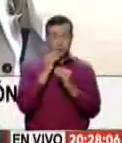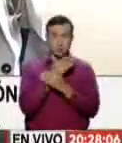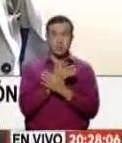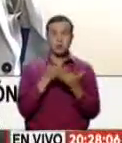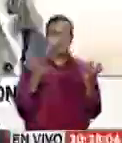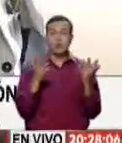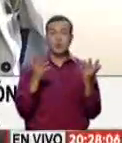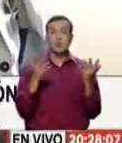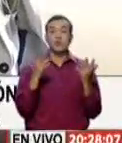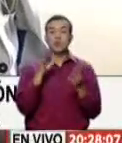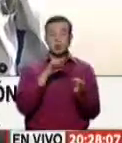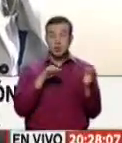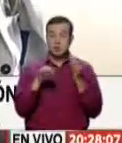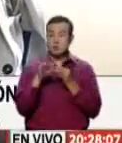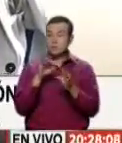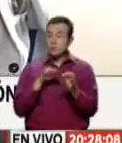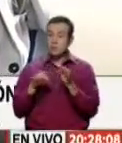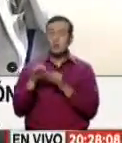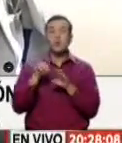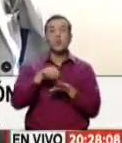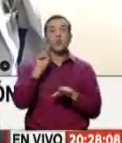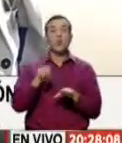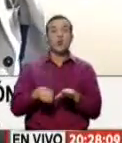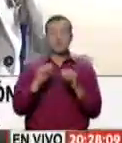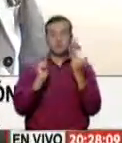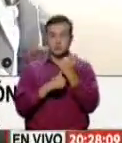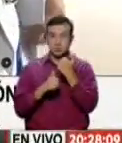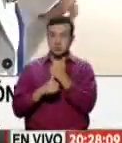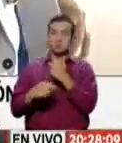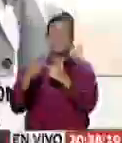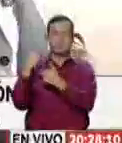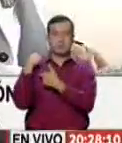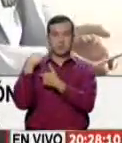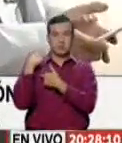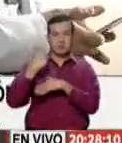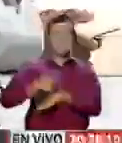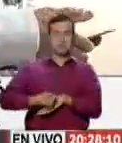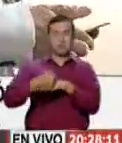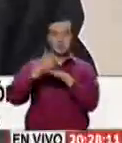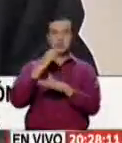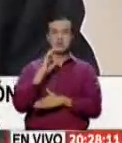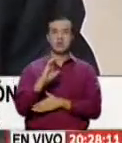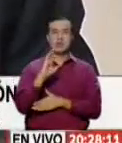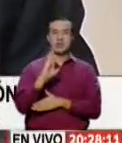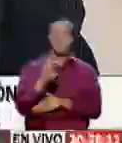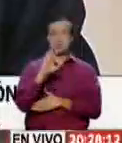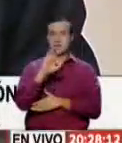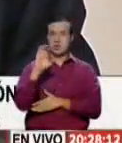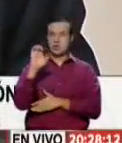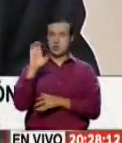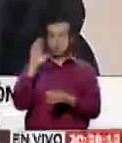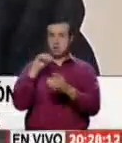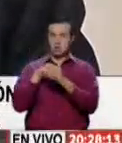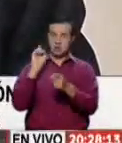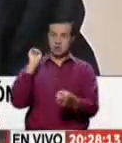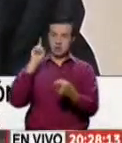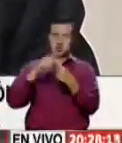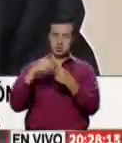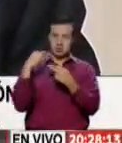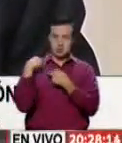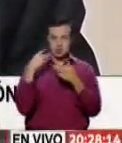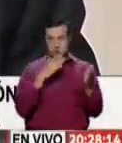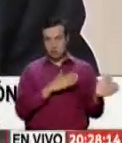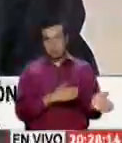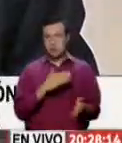se nombraron reemplazos para los jueces suplentes encargados del Tribunal Contencioso Electoral. Pero encargar hasta que terminemos este